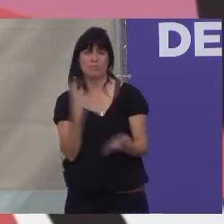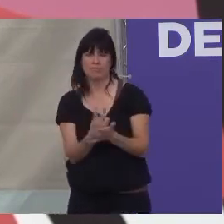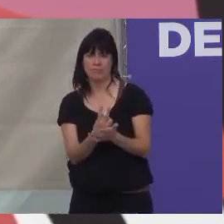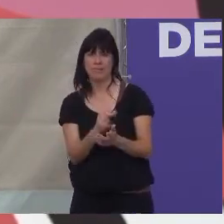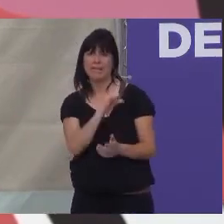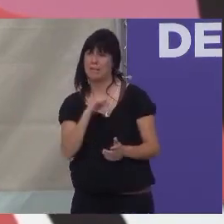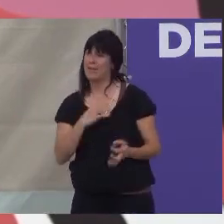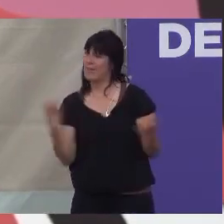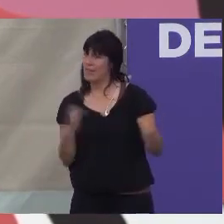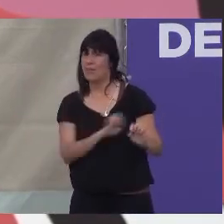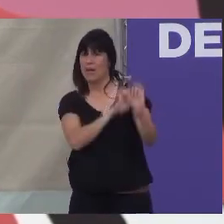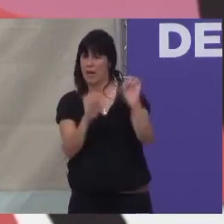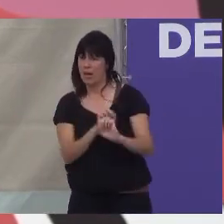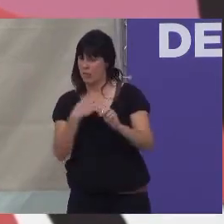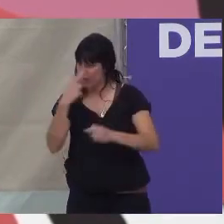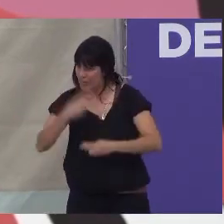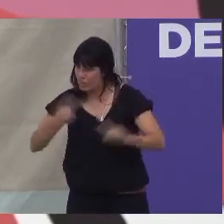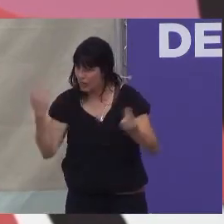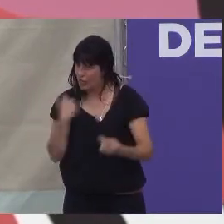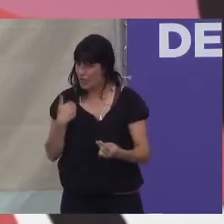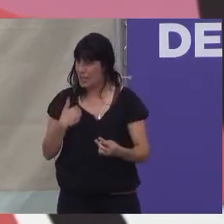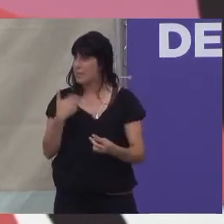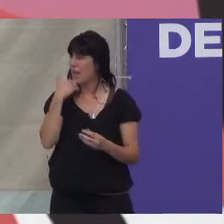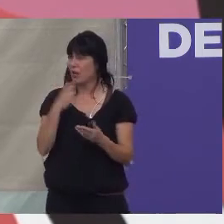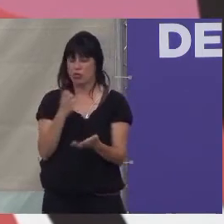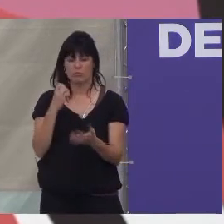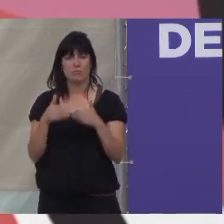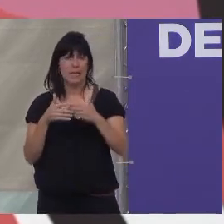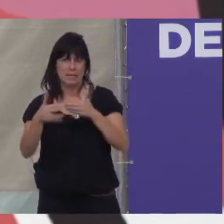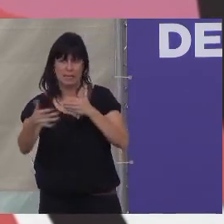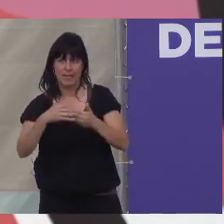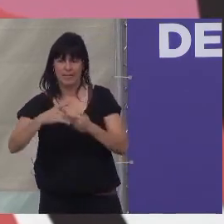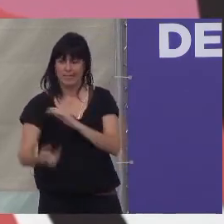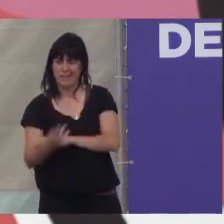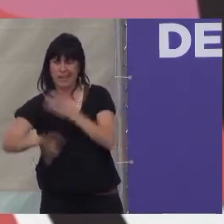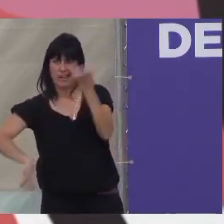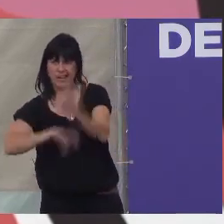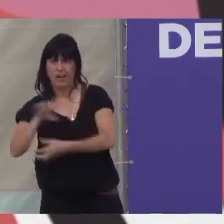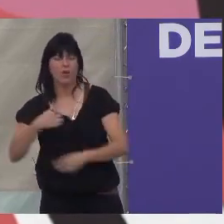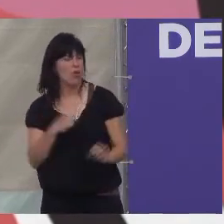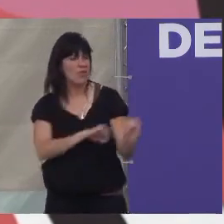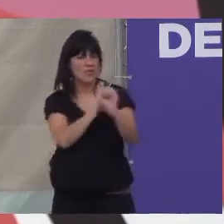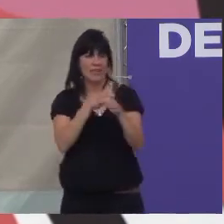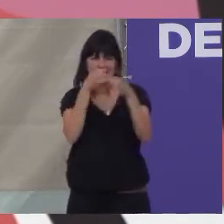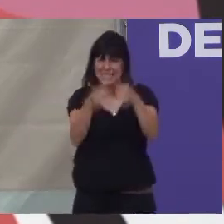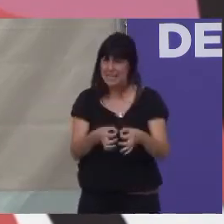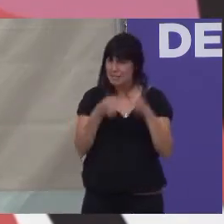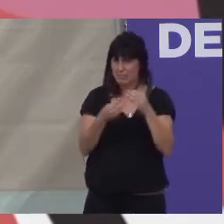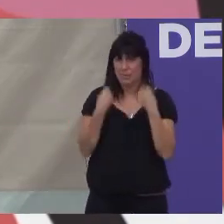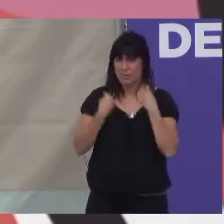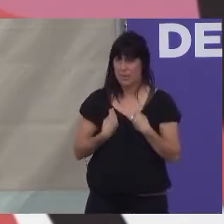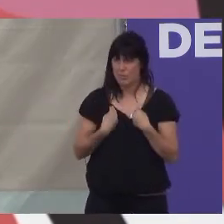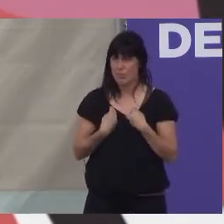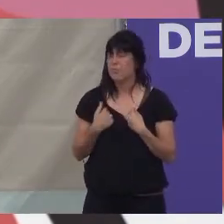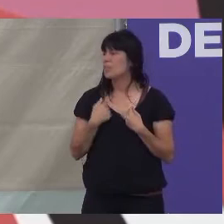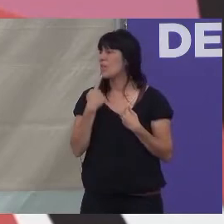día. En cada expediente que ha habido y que ha habido polémica, creo que lo he defendido. No solo hablo de